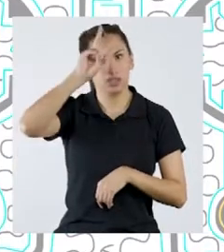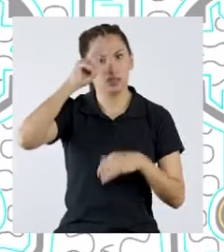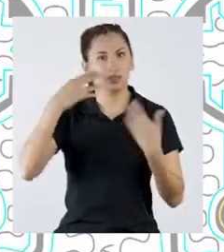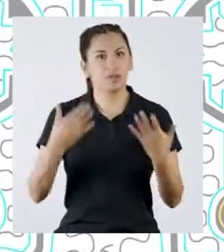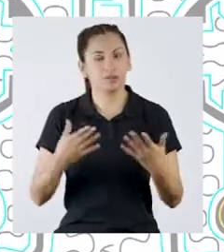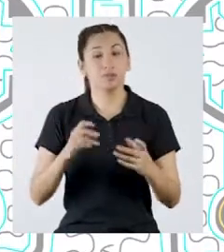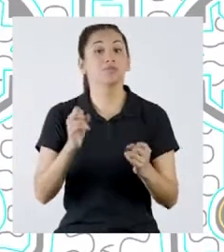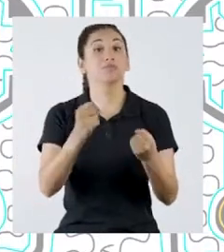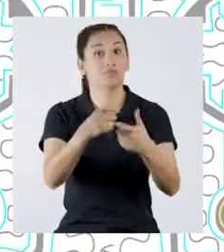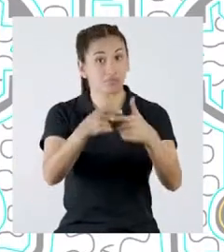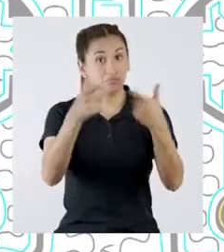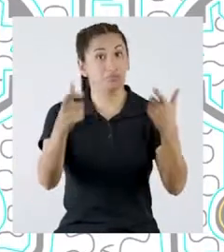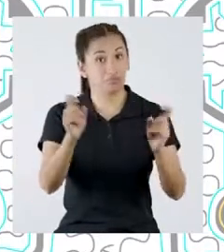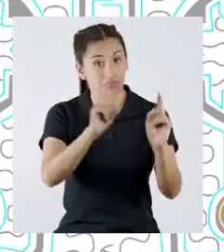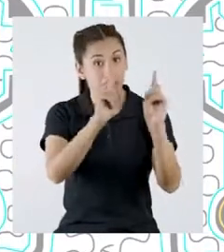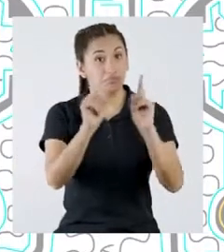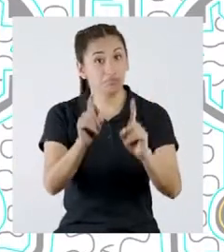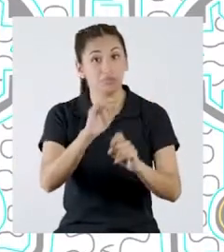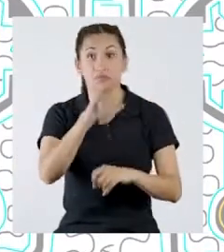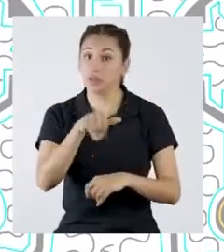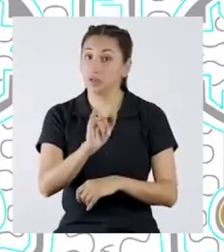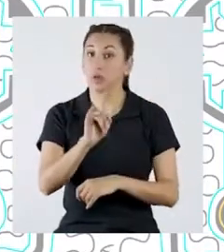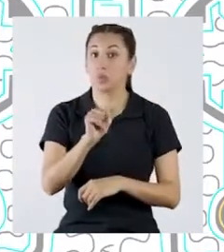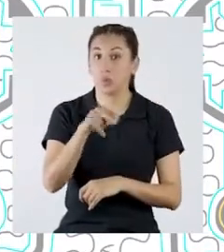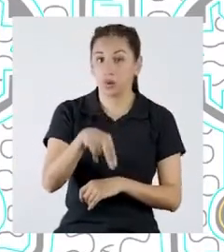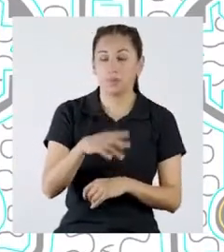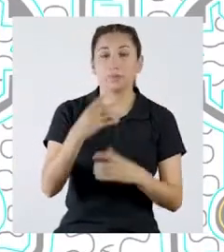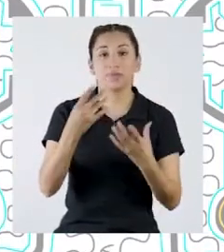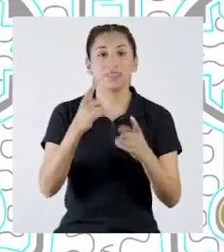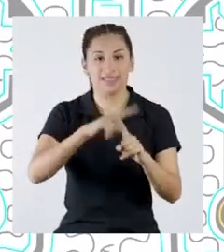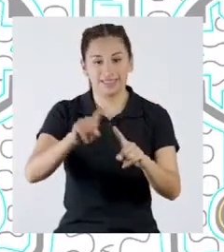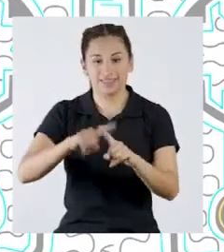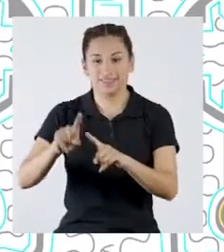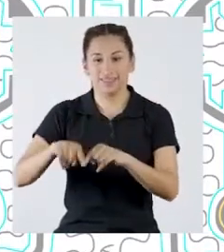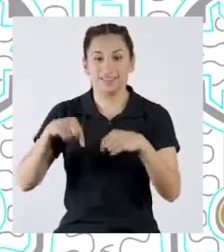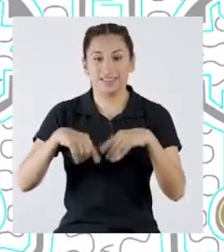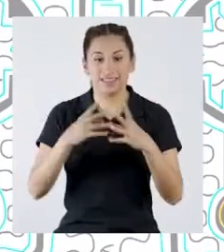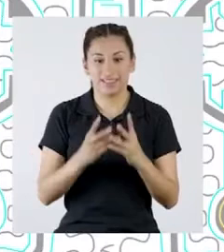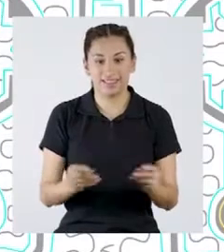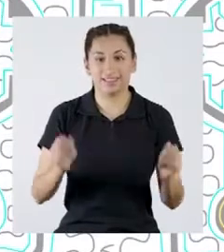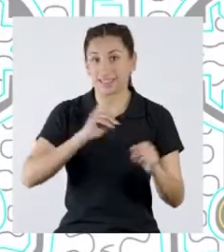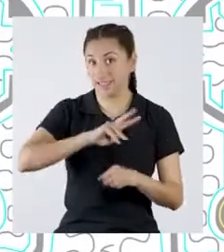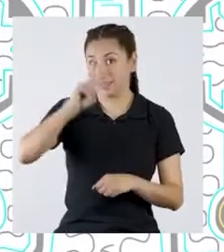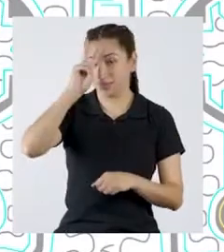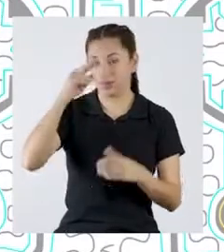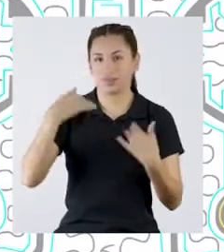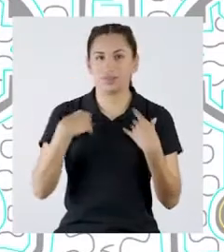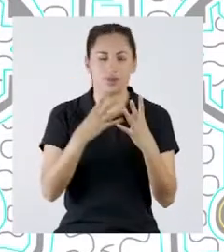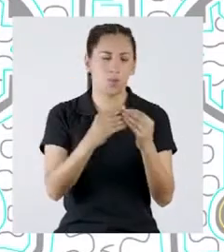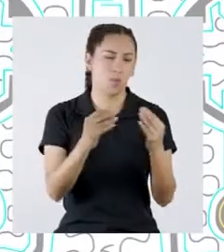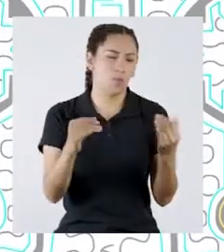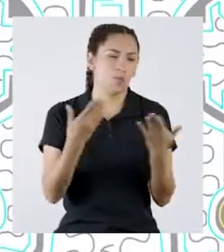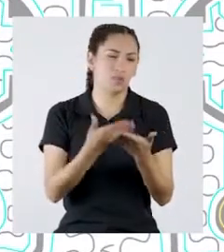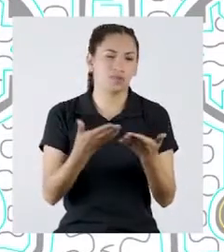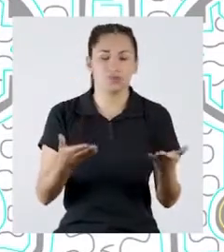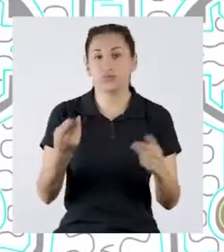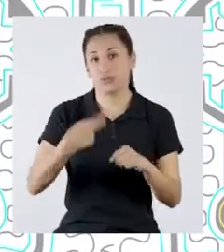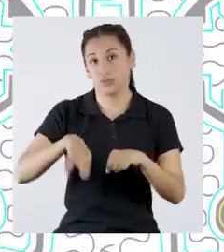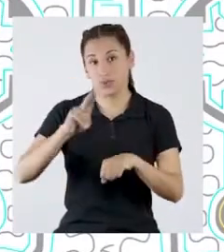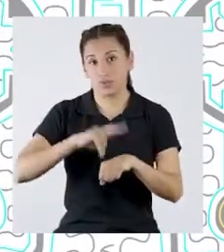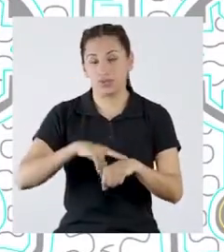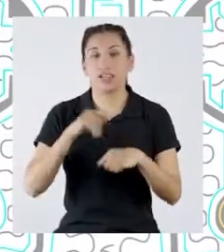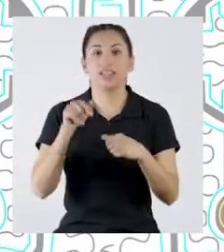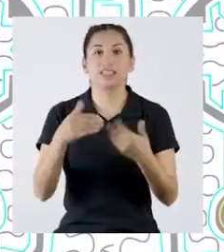país? Excelente pregunta, Juan. La diversidad de nuestro territorio hace que tengamos una enorme variedad de recursos